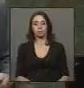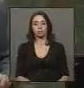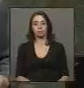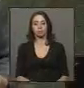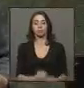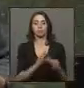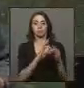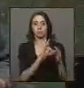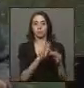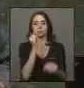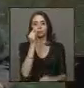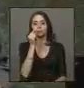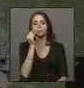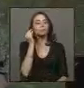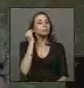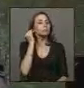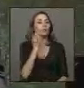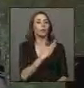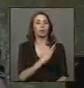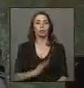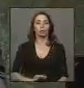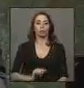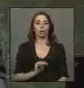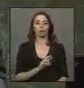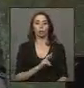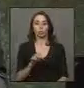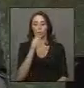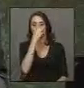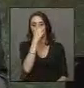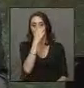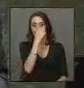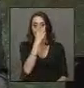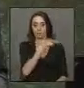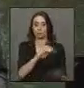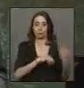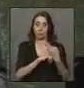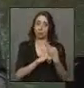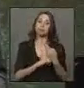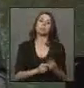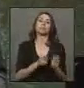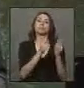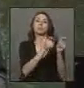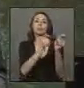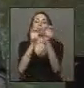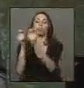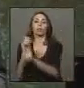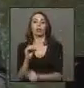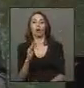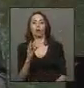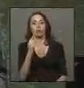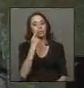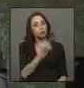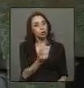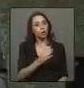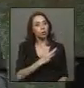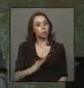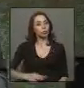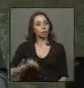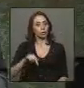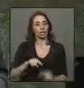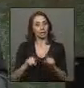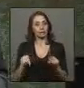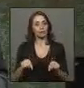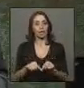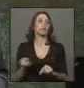Gracias, diputada Marisol Turres. Tiene la palabra, se enviará a los oficios solicitados por usted con la adhesión de los diputados que se encuentran en la sala.